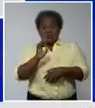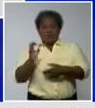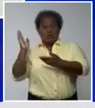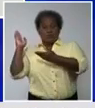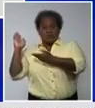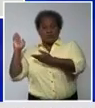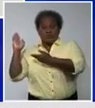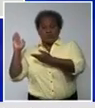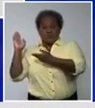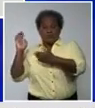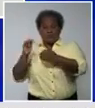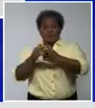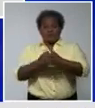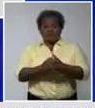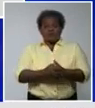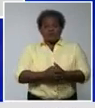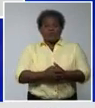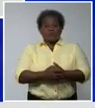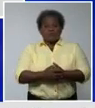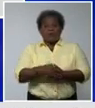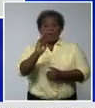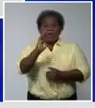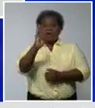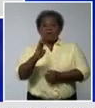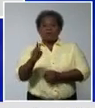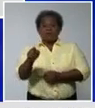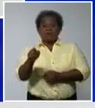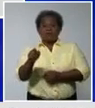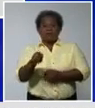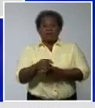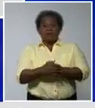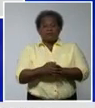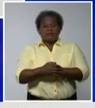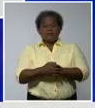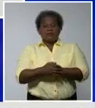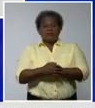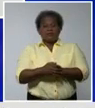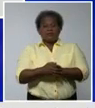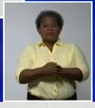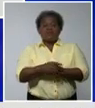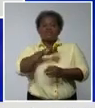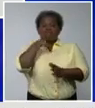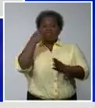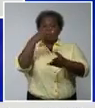mayor cantidad en Brasil, que fallecieron